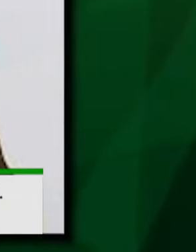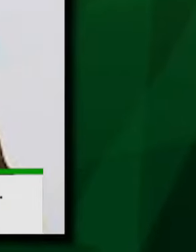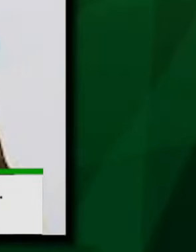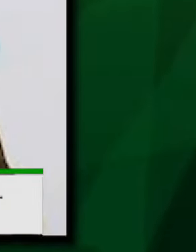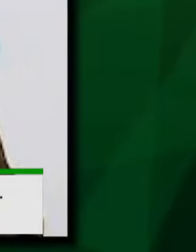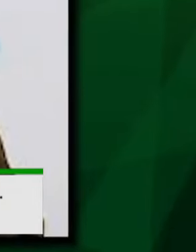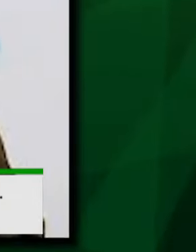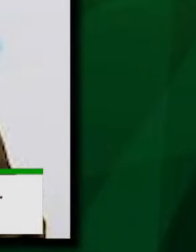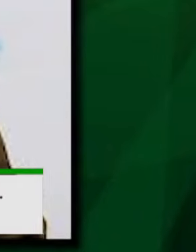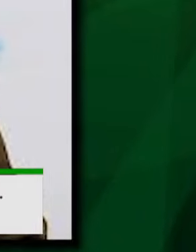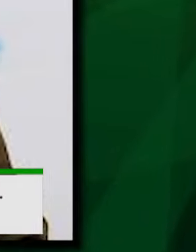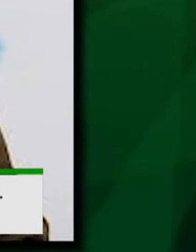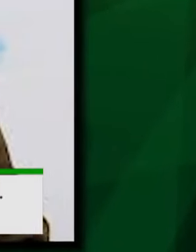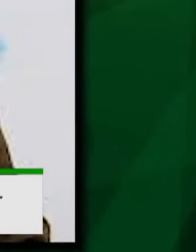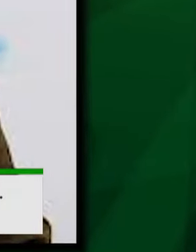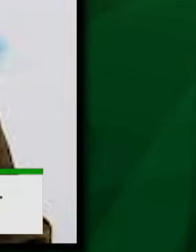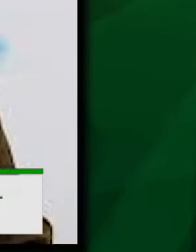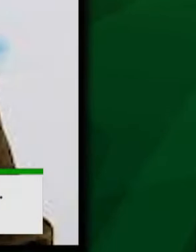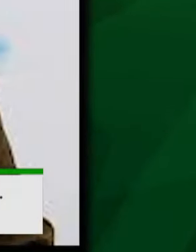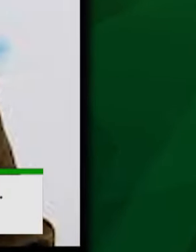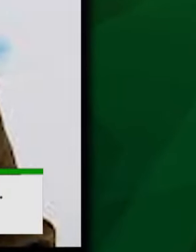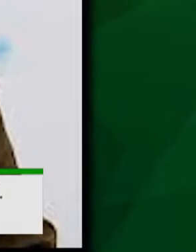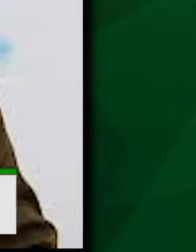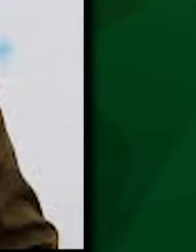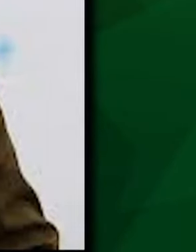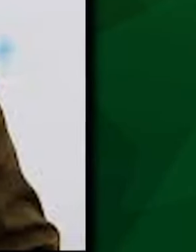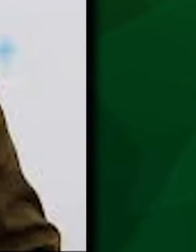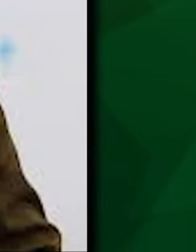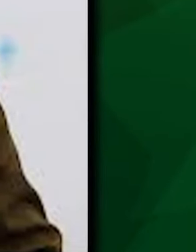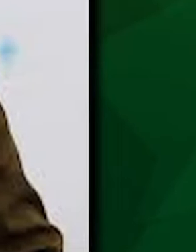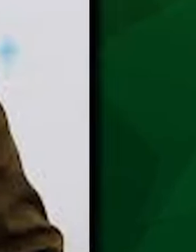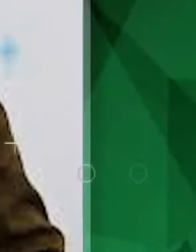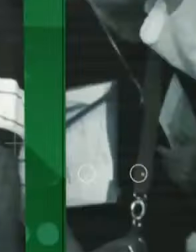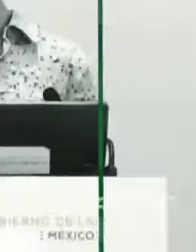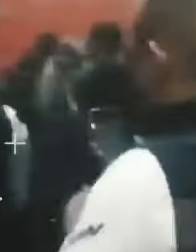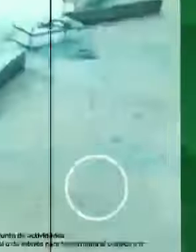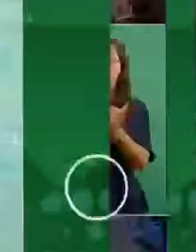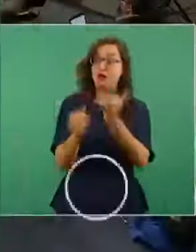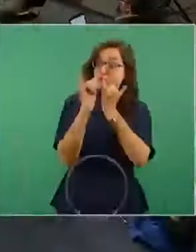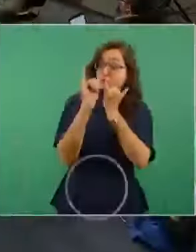entre cierta clase política. Vamos a escuchar cómo lo planteó el presidente.